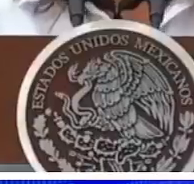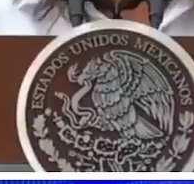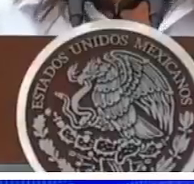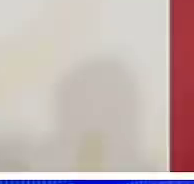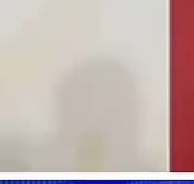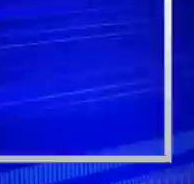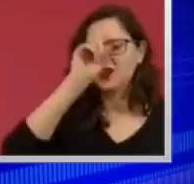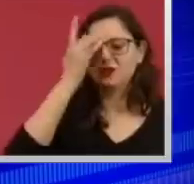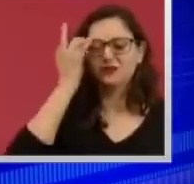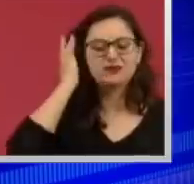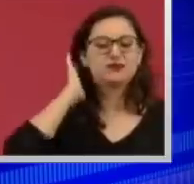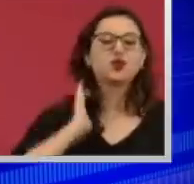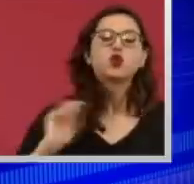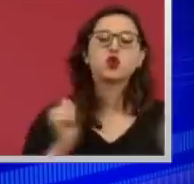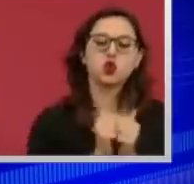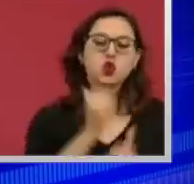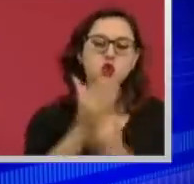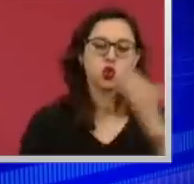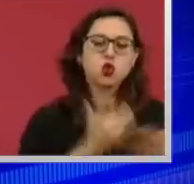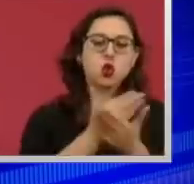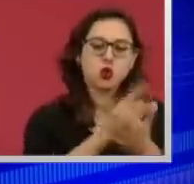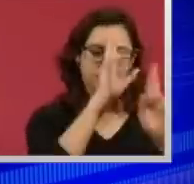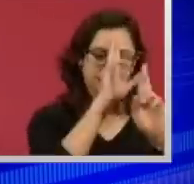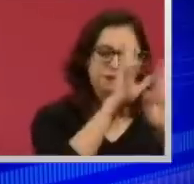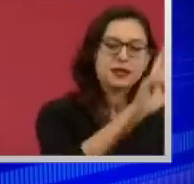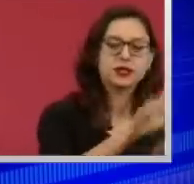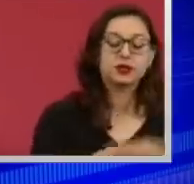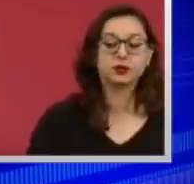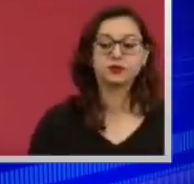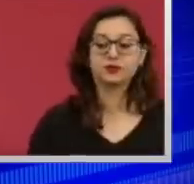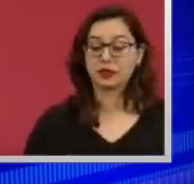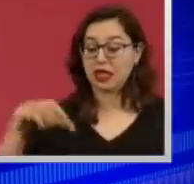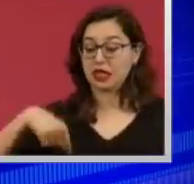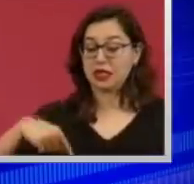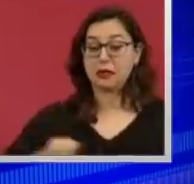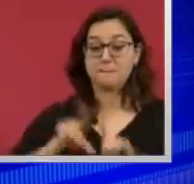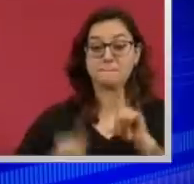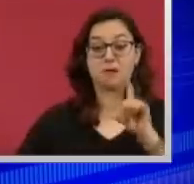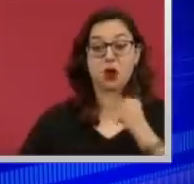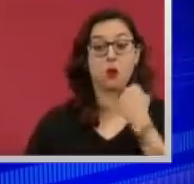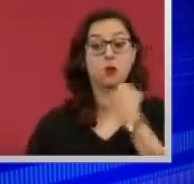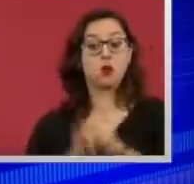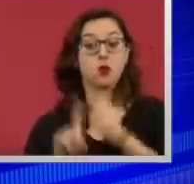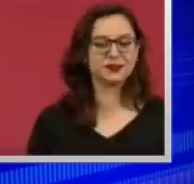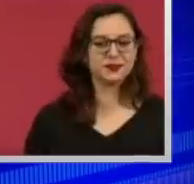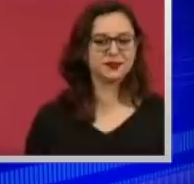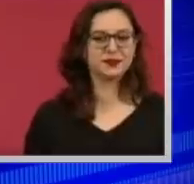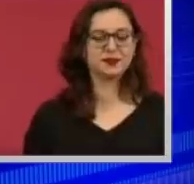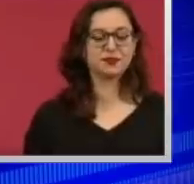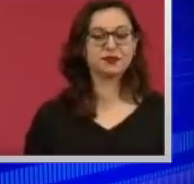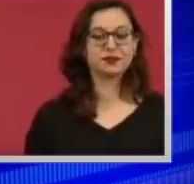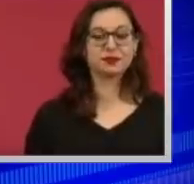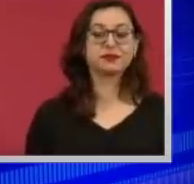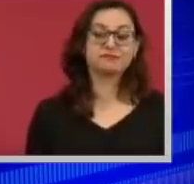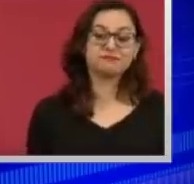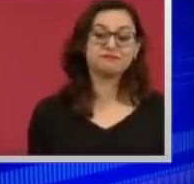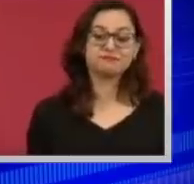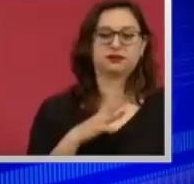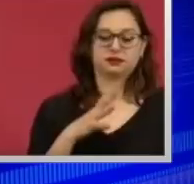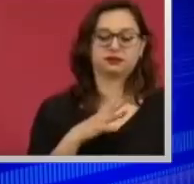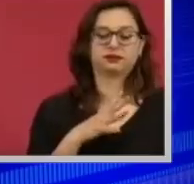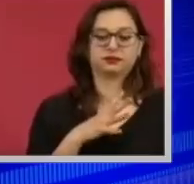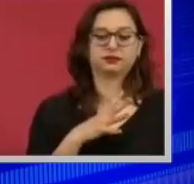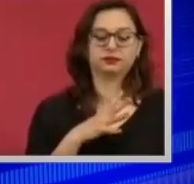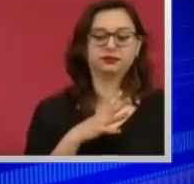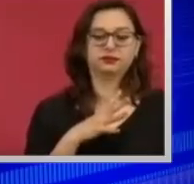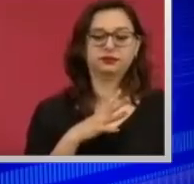este tema Por qué nosotros no tenemos este problema porque producimos el petróleo